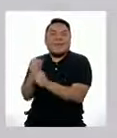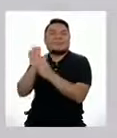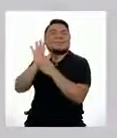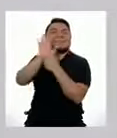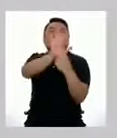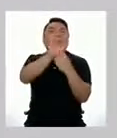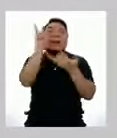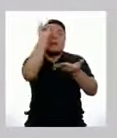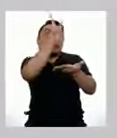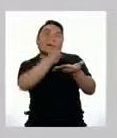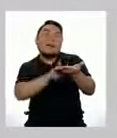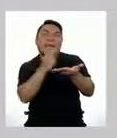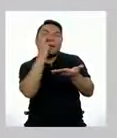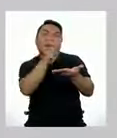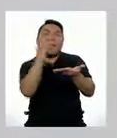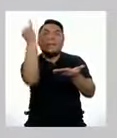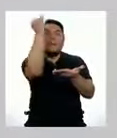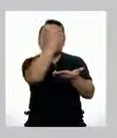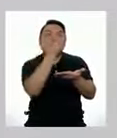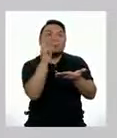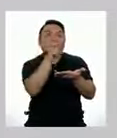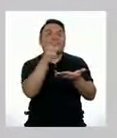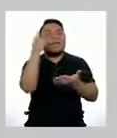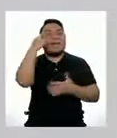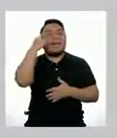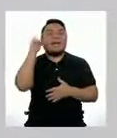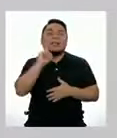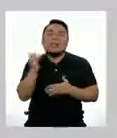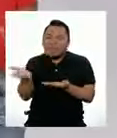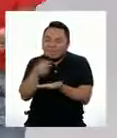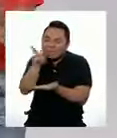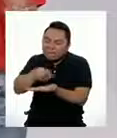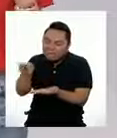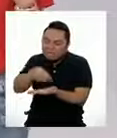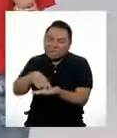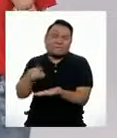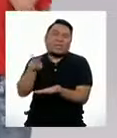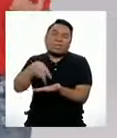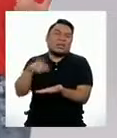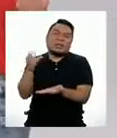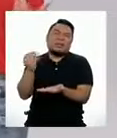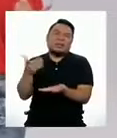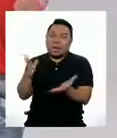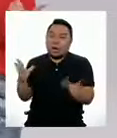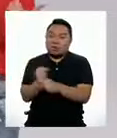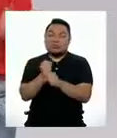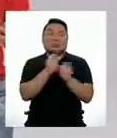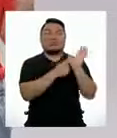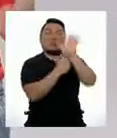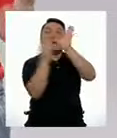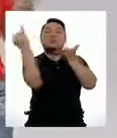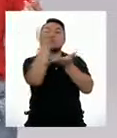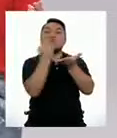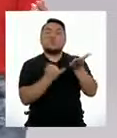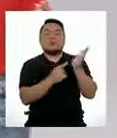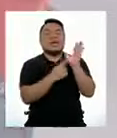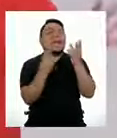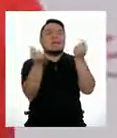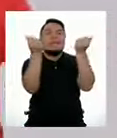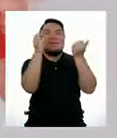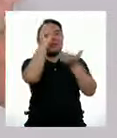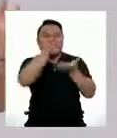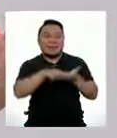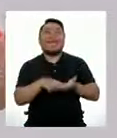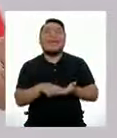nos permite obtener información mirando y no haciendo cálculos o leyendo, lo que nos ayuda a obtener datos e información